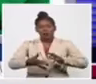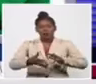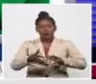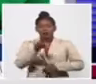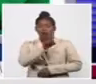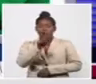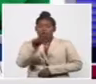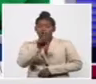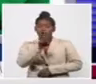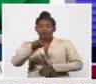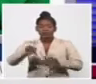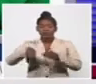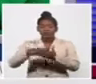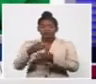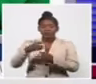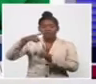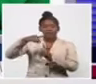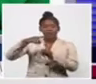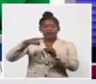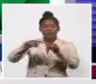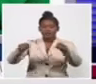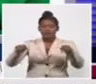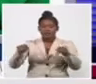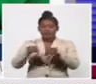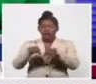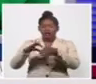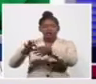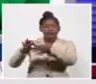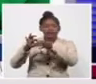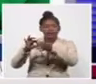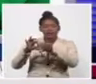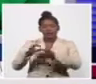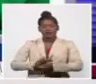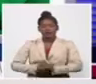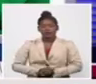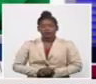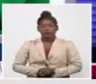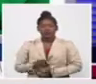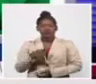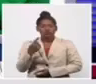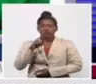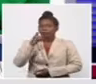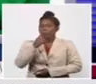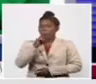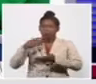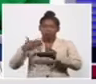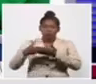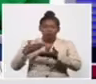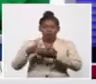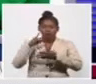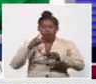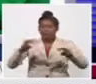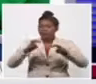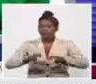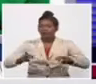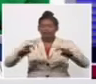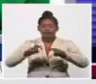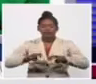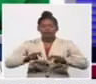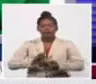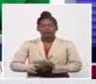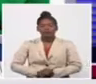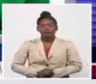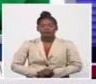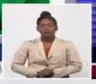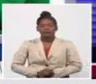días en terapia intensiva. Se hizo el diagnóstico y presentó en